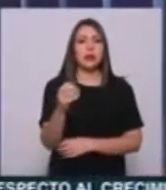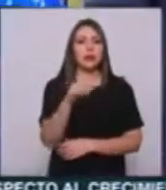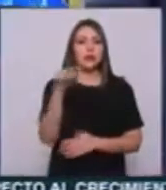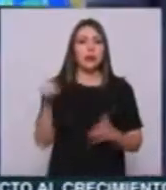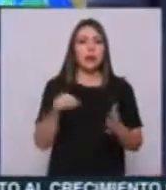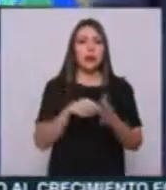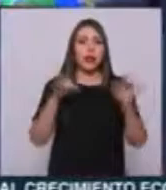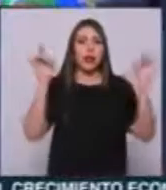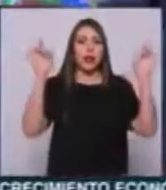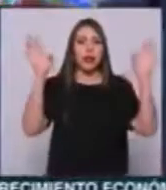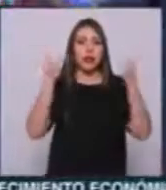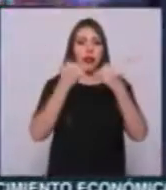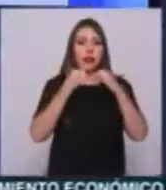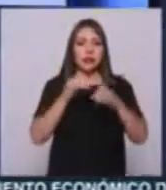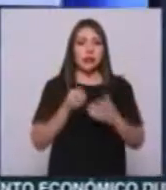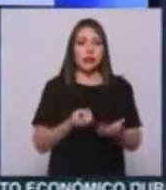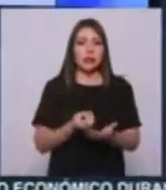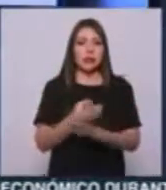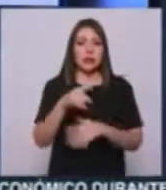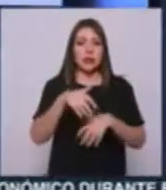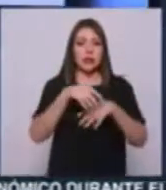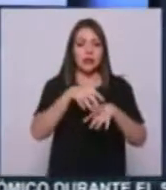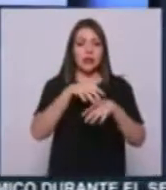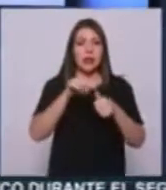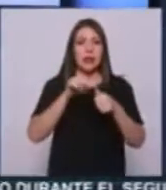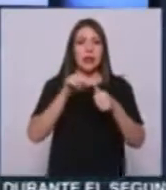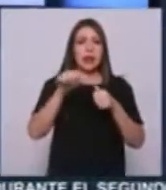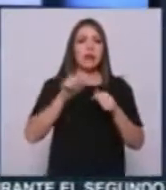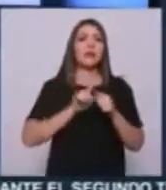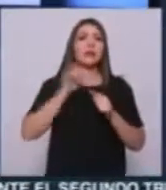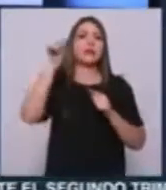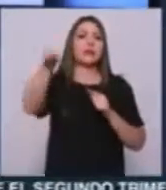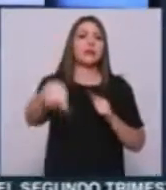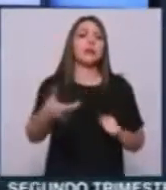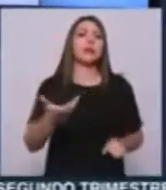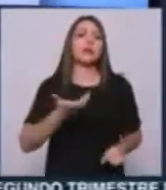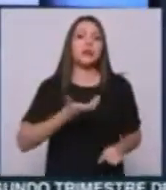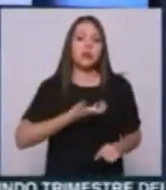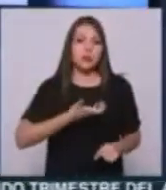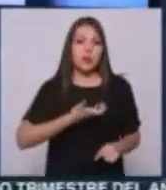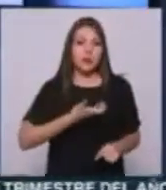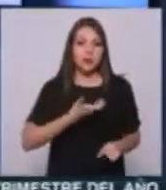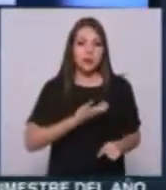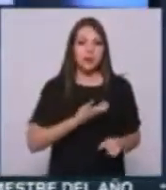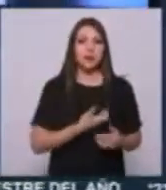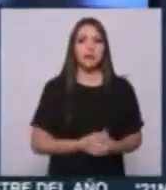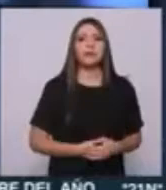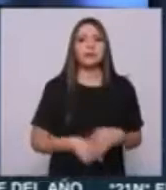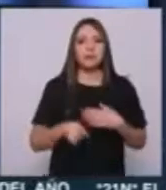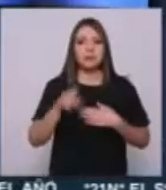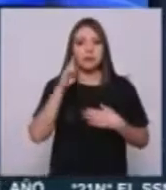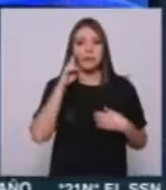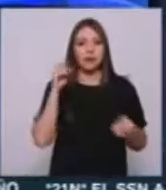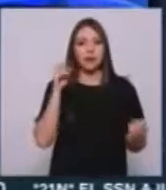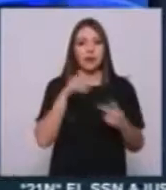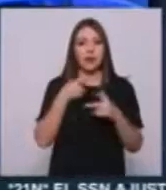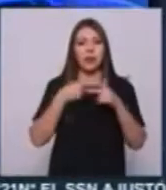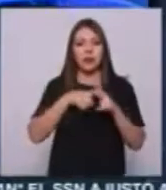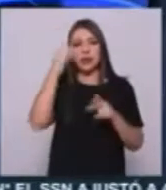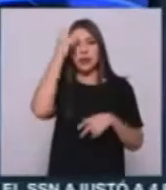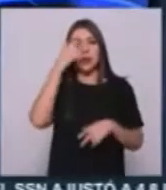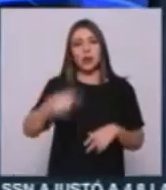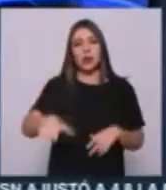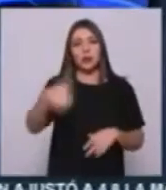de la Independencia, y vamos a culminar por primera vez en el Zócalo de la Ciudad de México. Los esperamos, iniciamos maquillajes a las 11